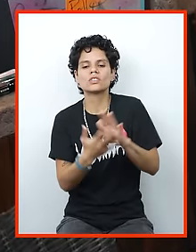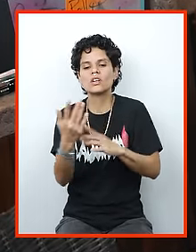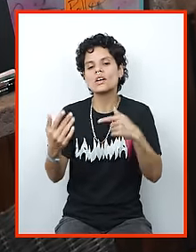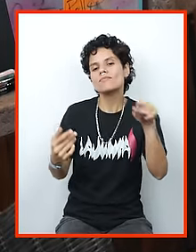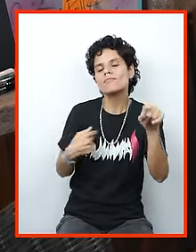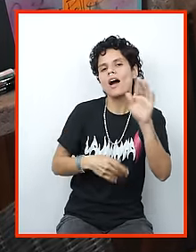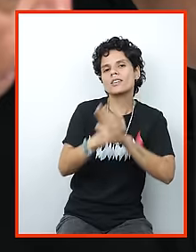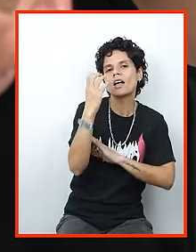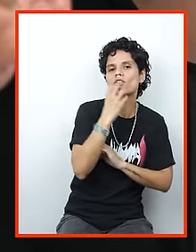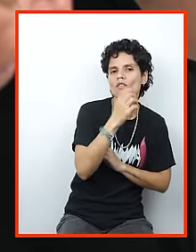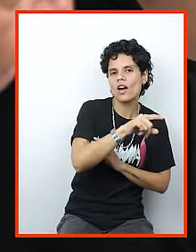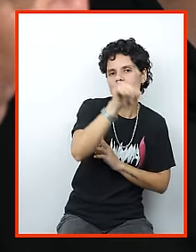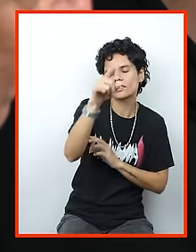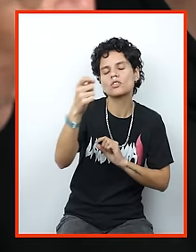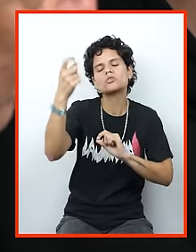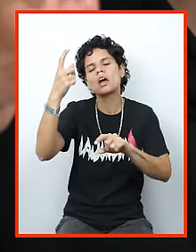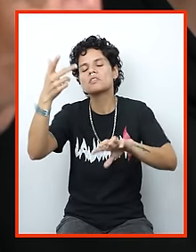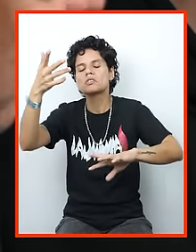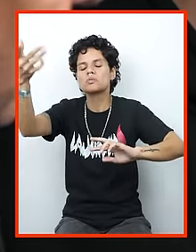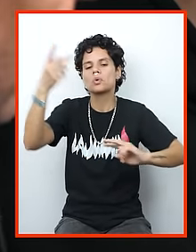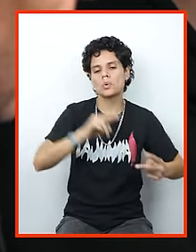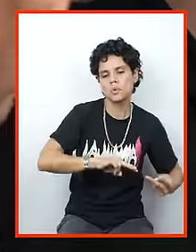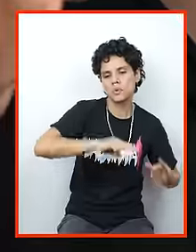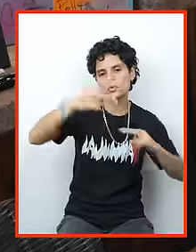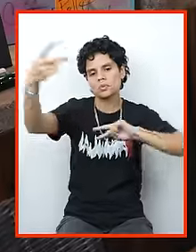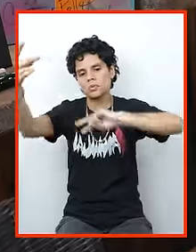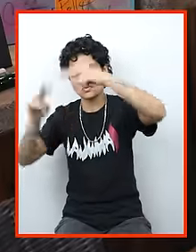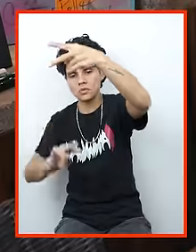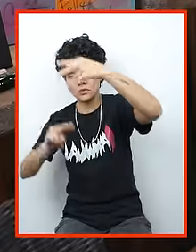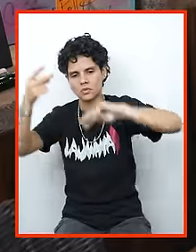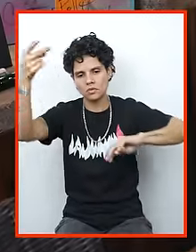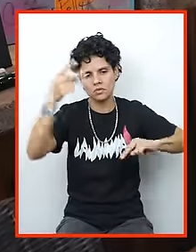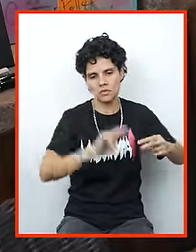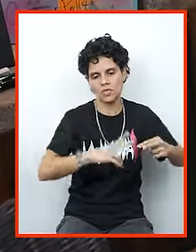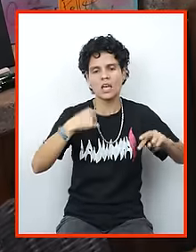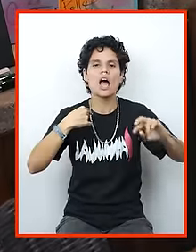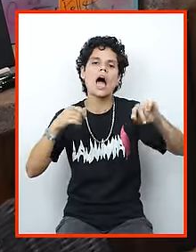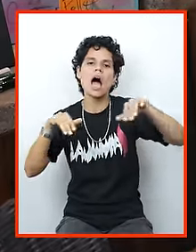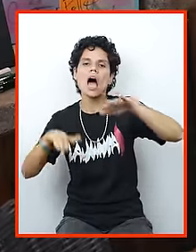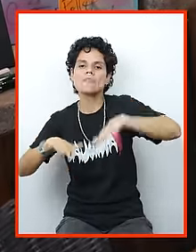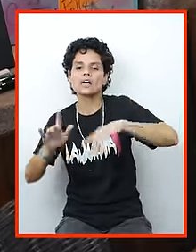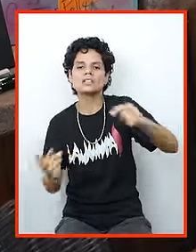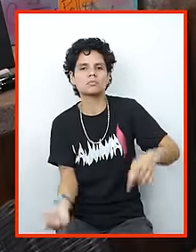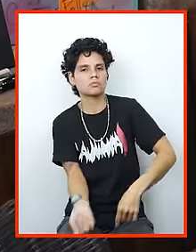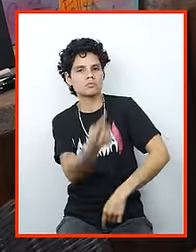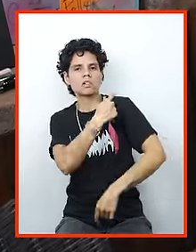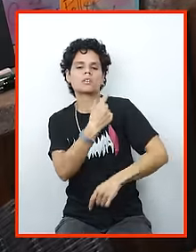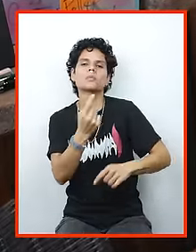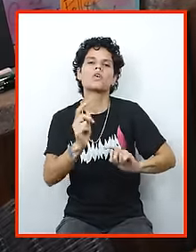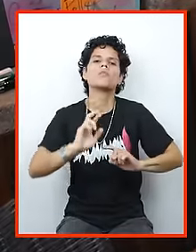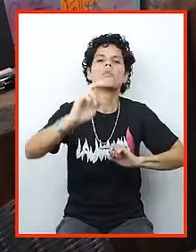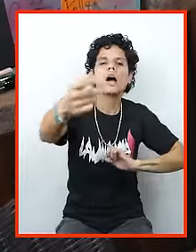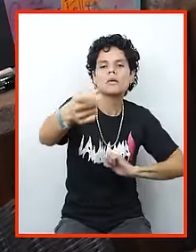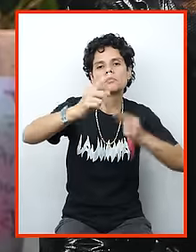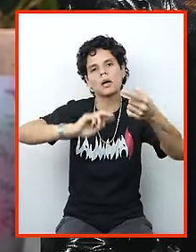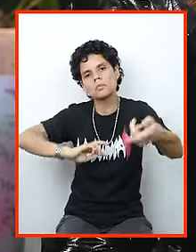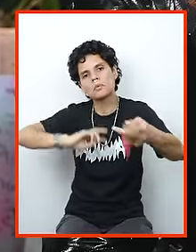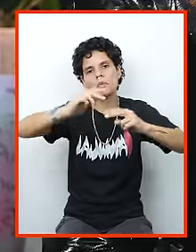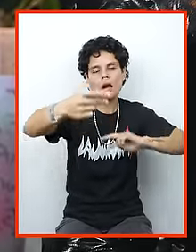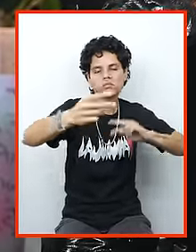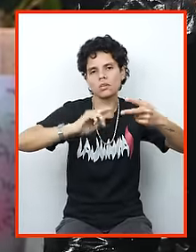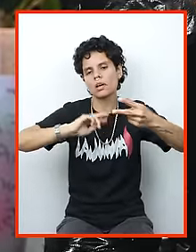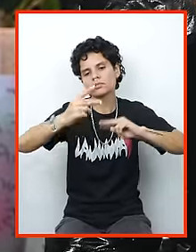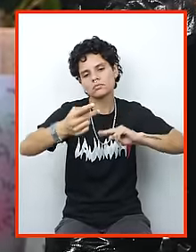que estar más en Antofa, entonces ahí estamos como rotando, tal, el Kicks igual. ¿Antofa? Sí. Sí, viaja el Liz y... O él viaja para acá. Yo, y